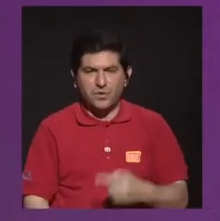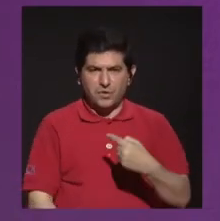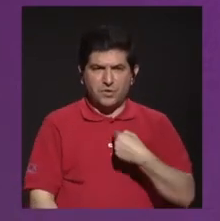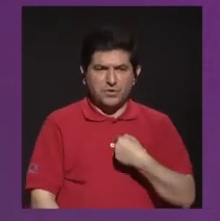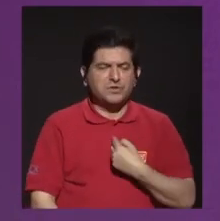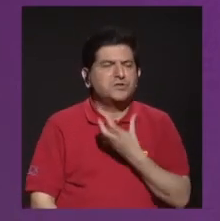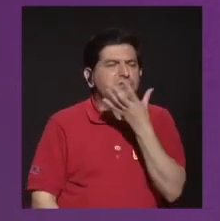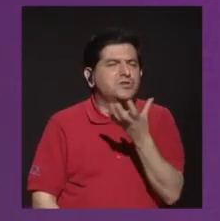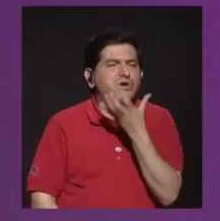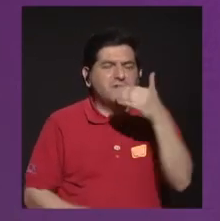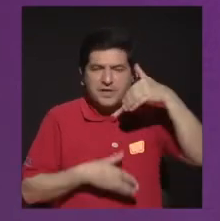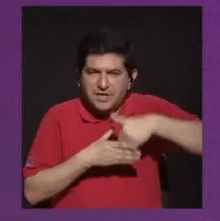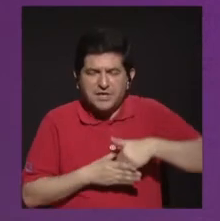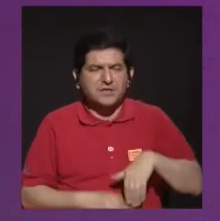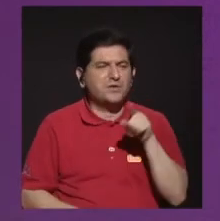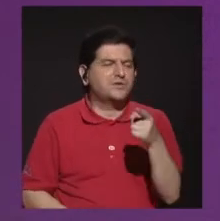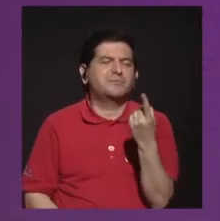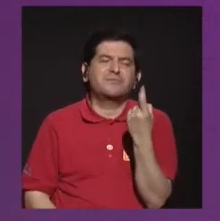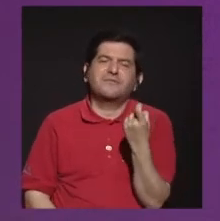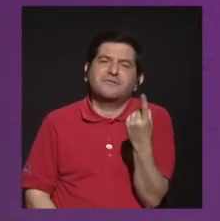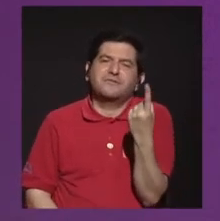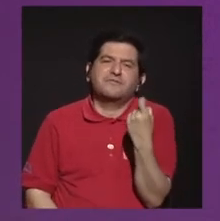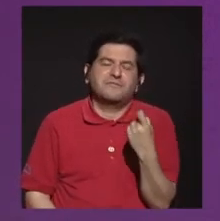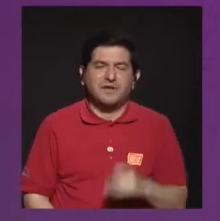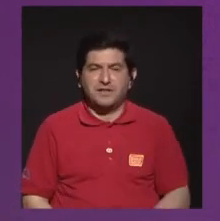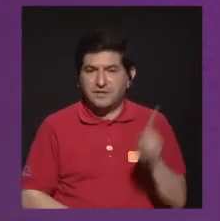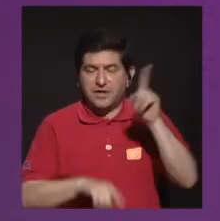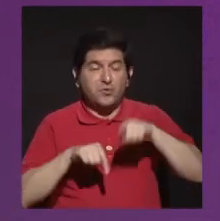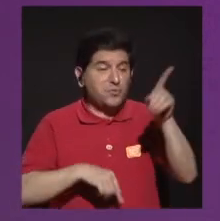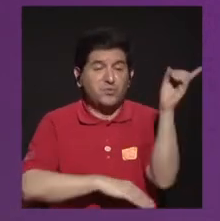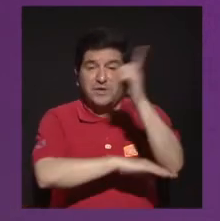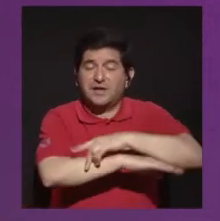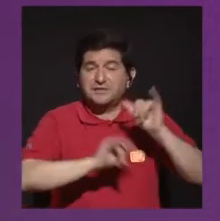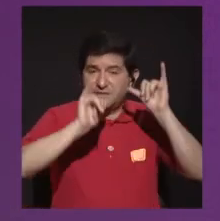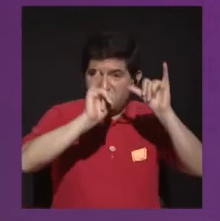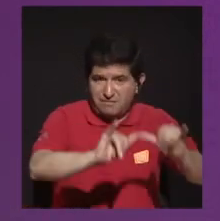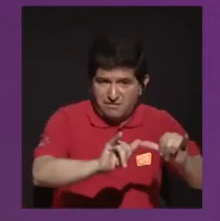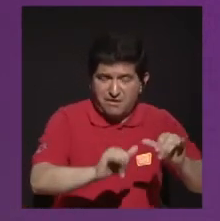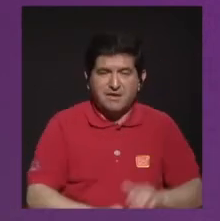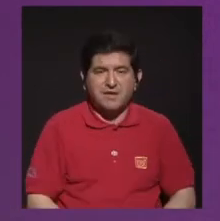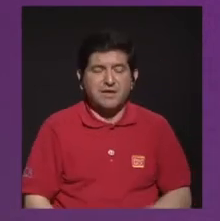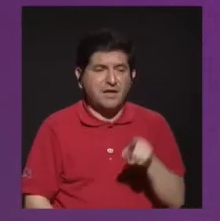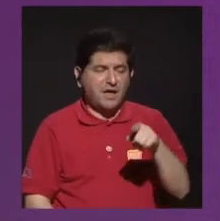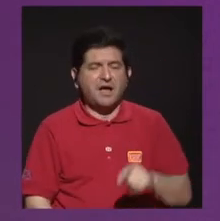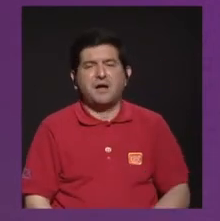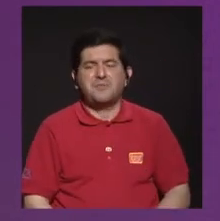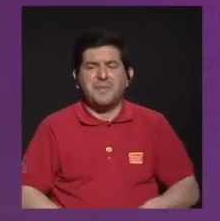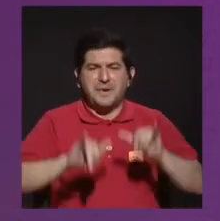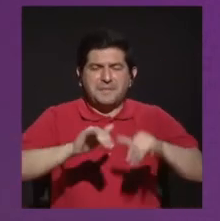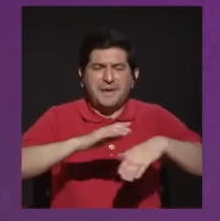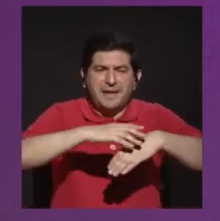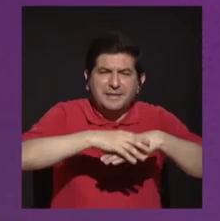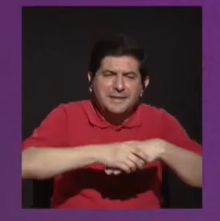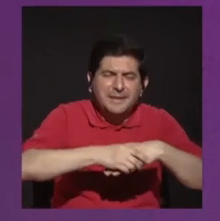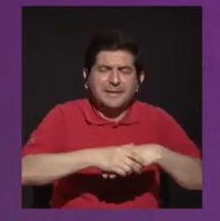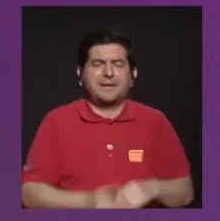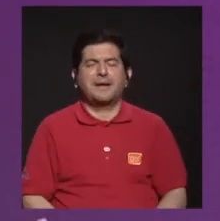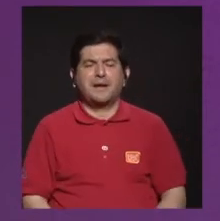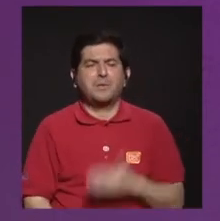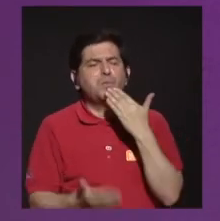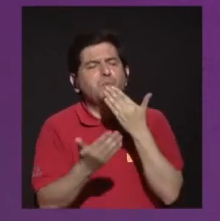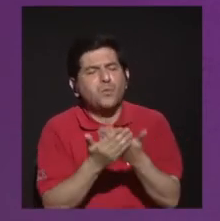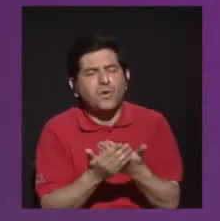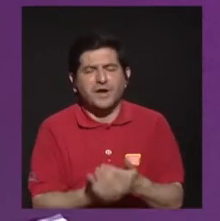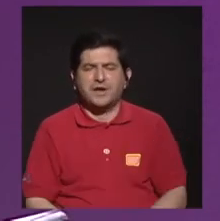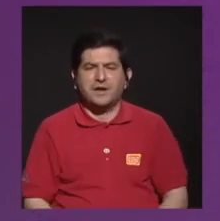a mis adentros, te extraño, te extraño. No pude estar ahí, ni sostener tu mano. Fuiste buena, grande,